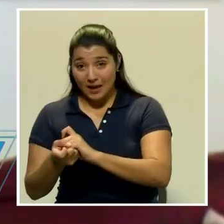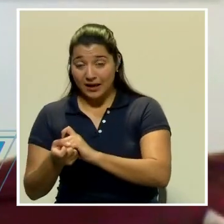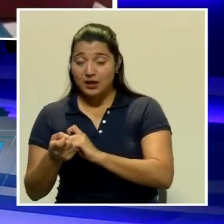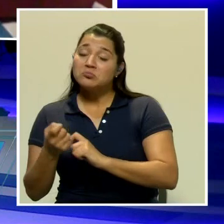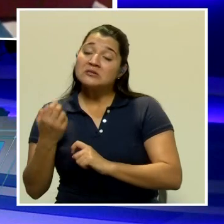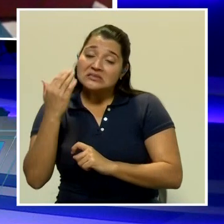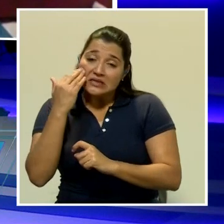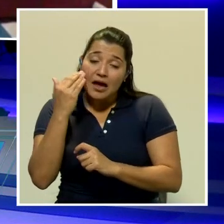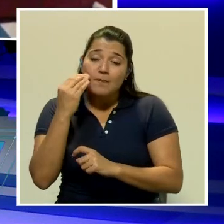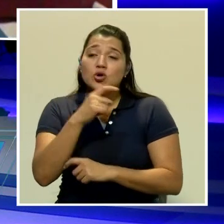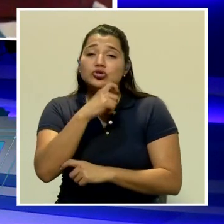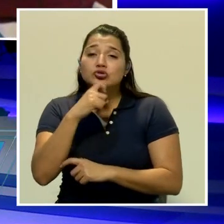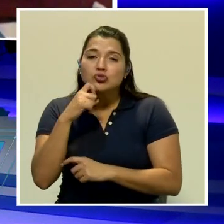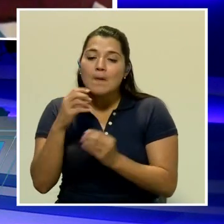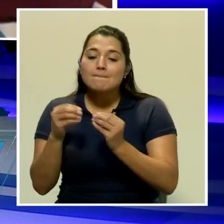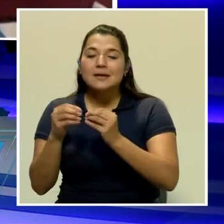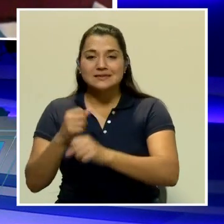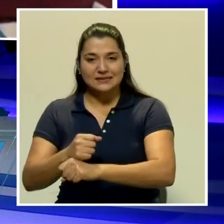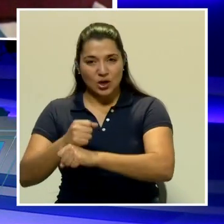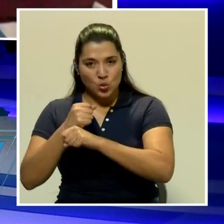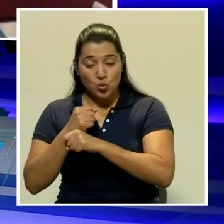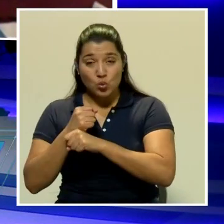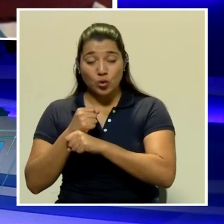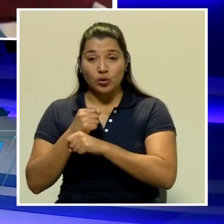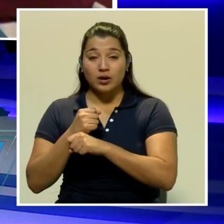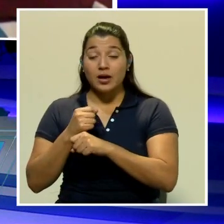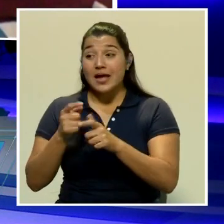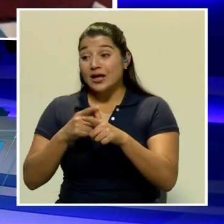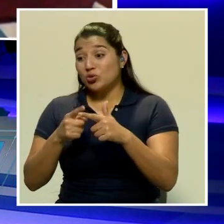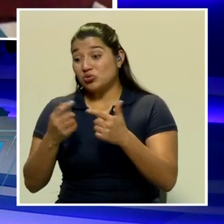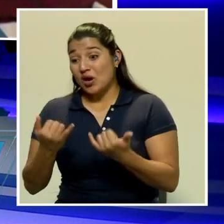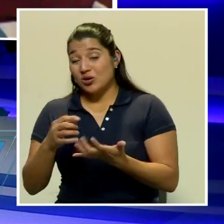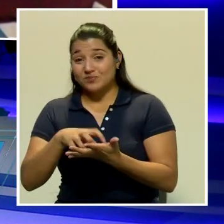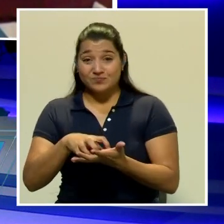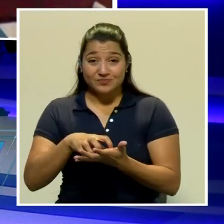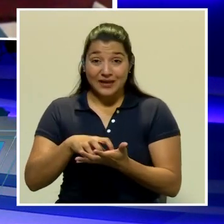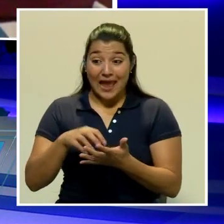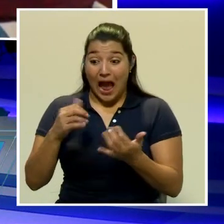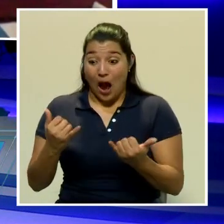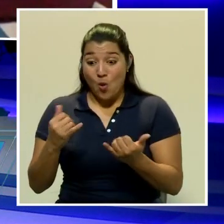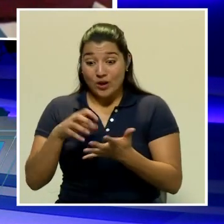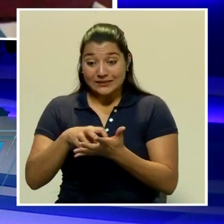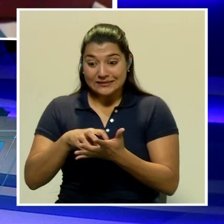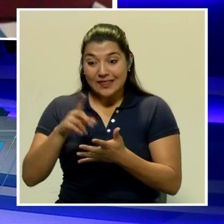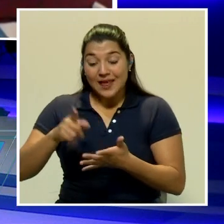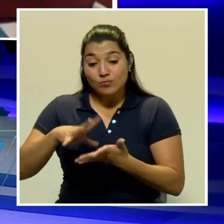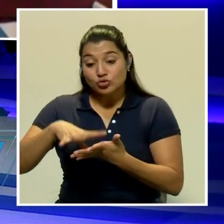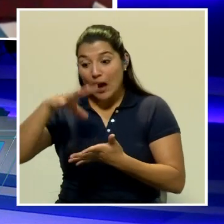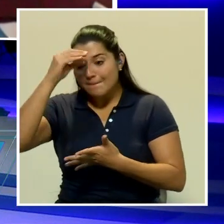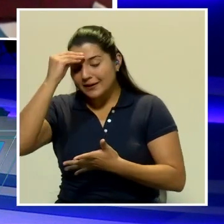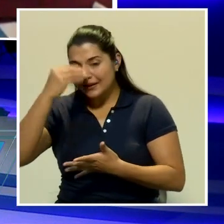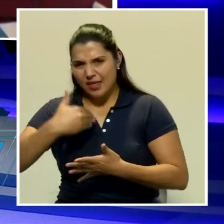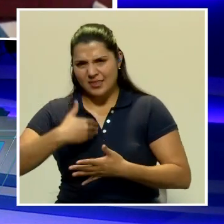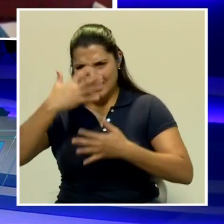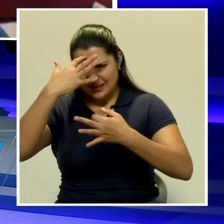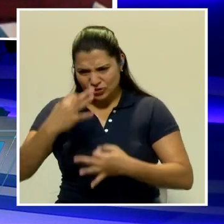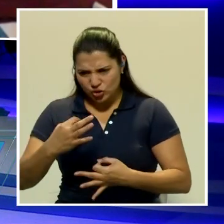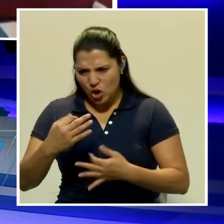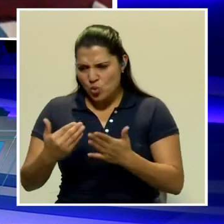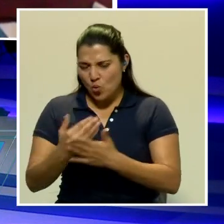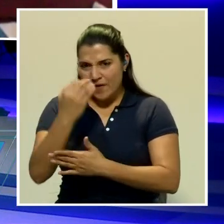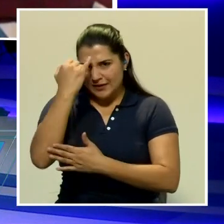es una incertidumbre permanente y en esa incertidumbre tenemos que también aprender a tomar decisiones, a ser innovadores. Por